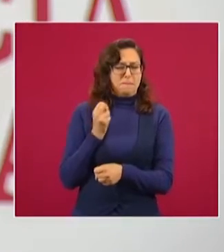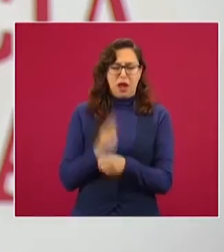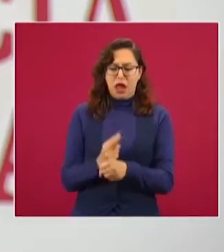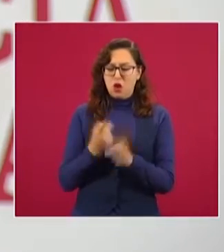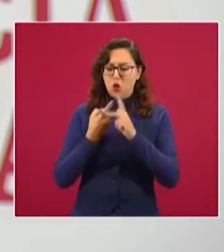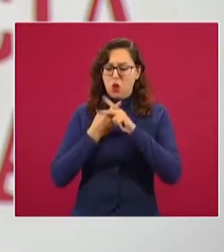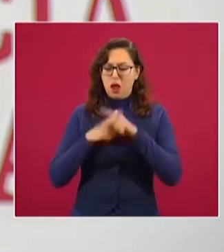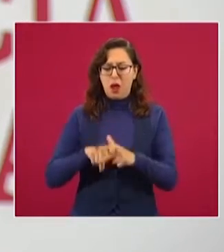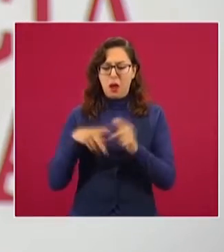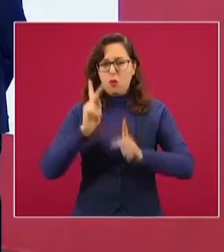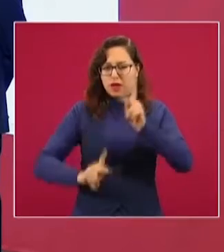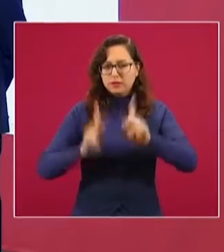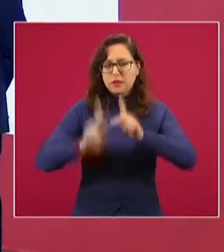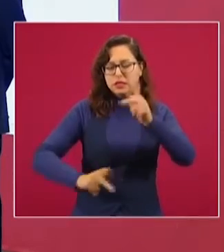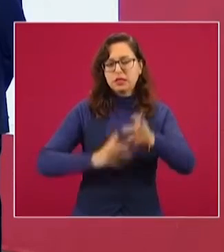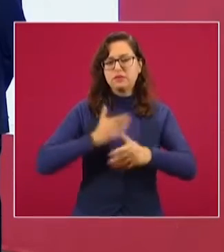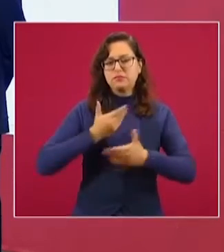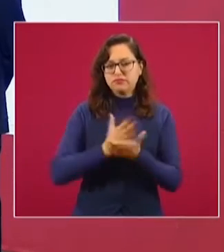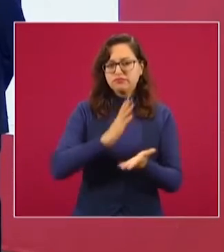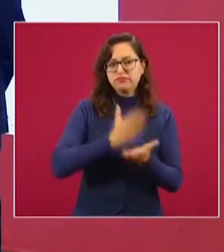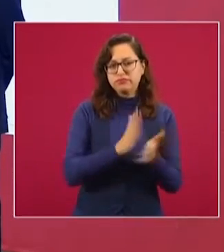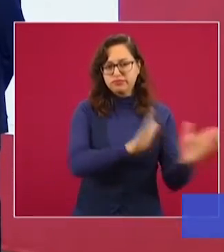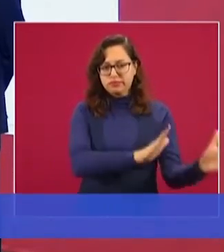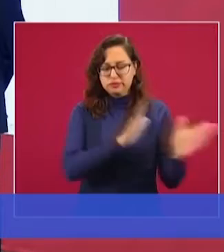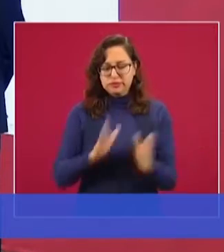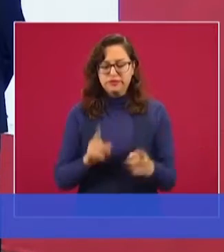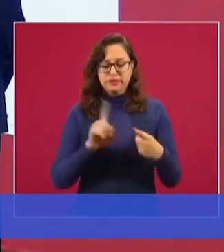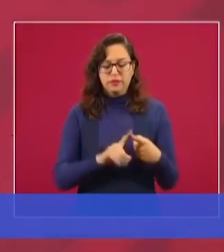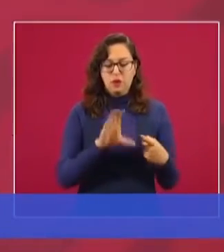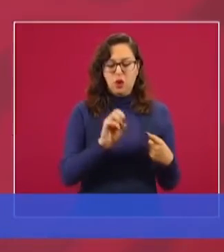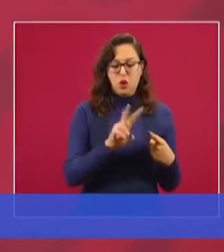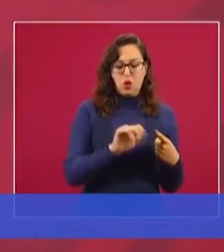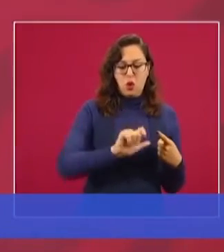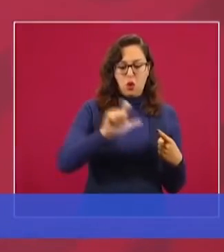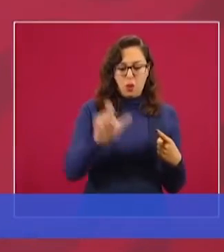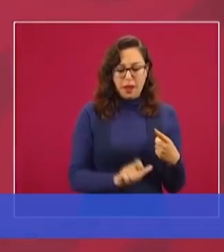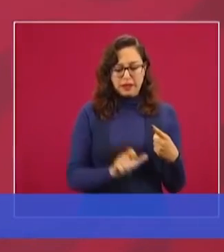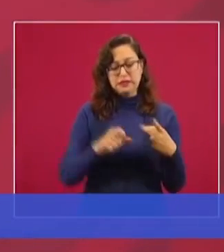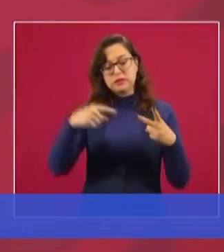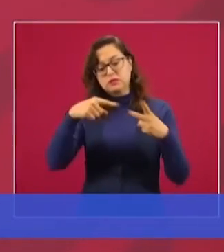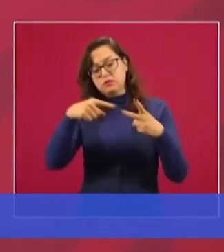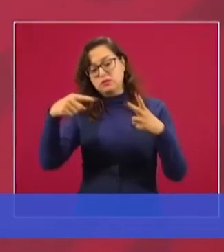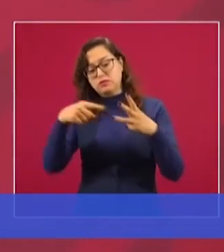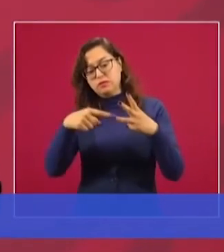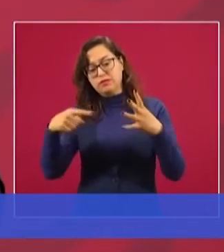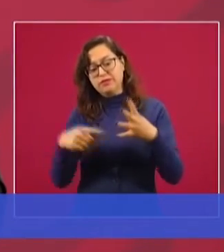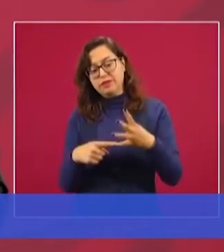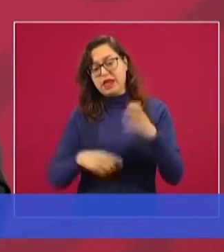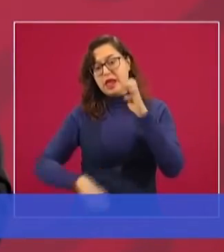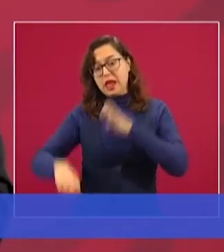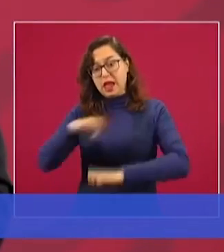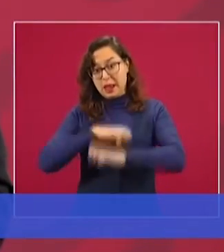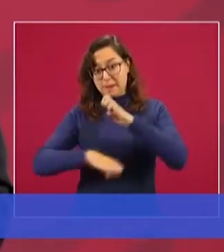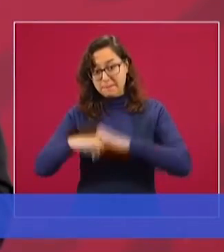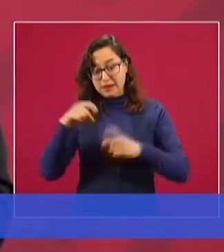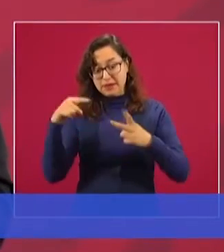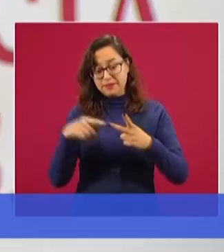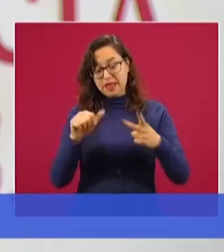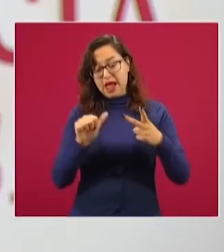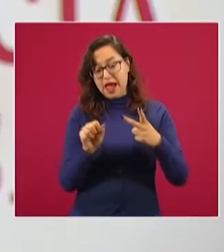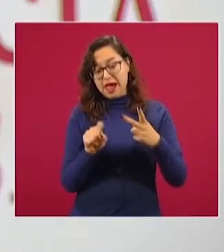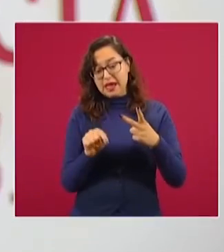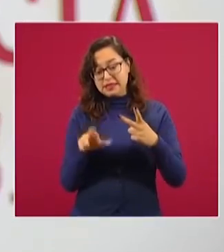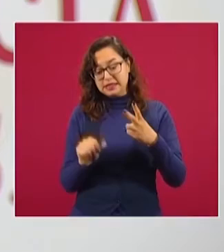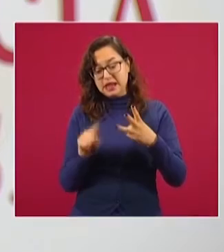de vacuna si sumamos kóvacs más cada una de las tres que acabo de referir astrazéneca facer